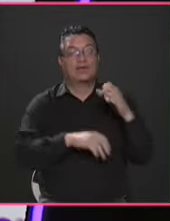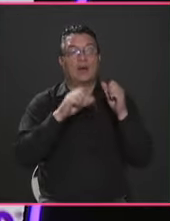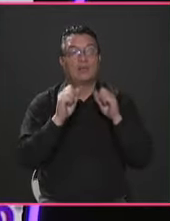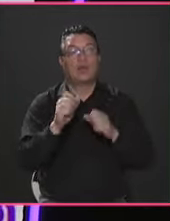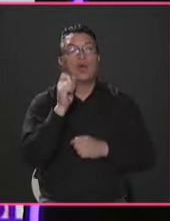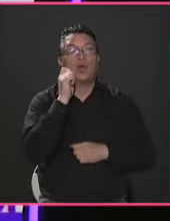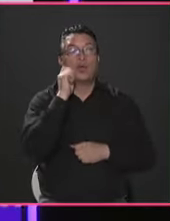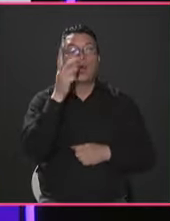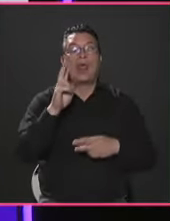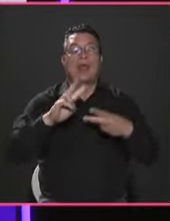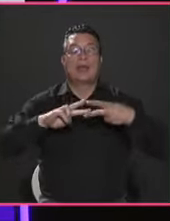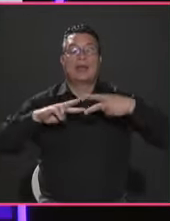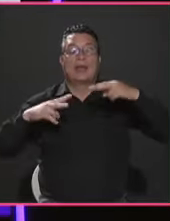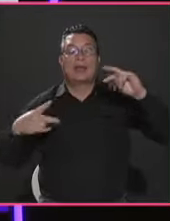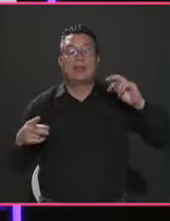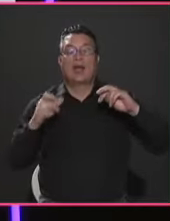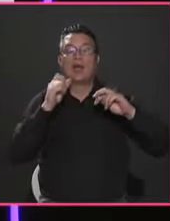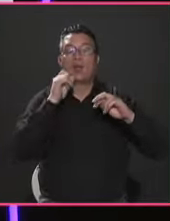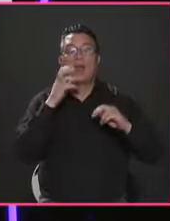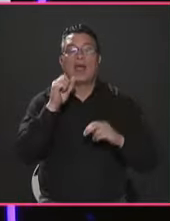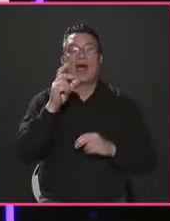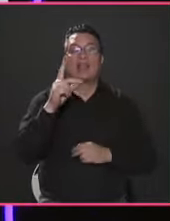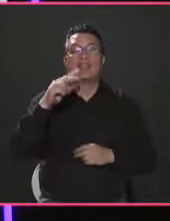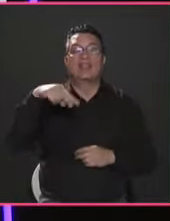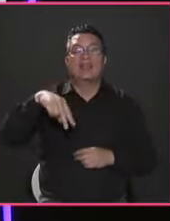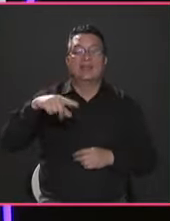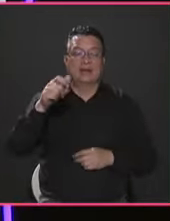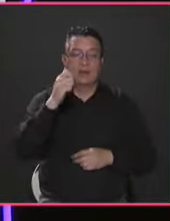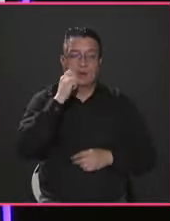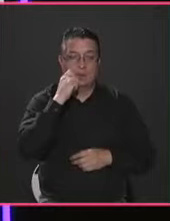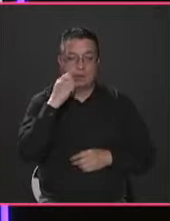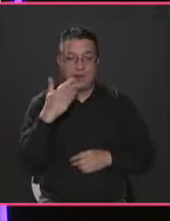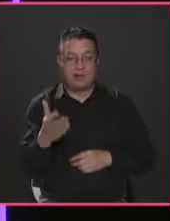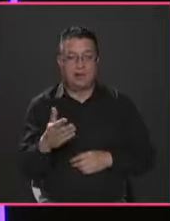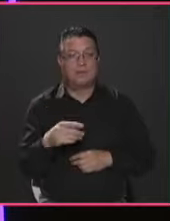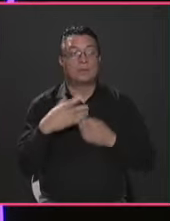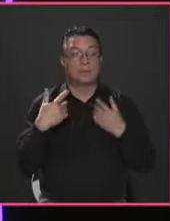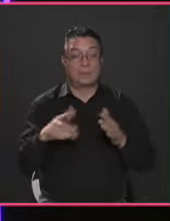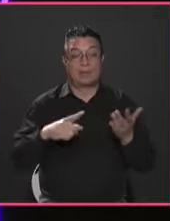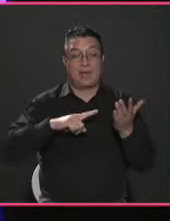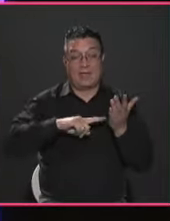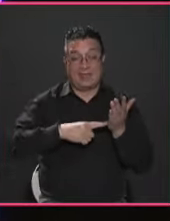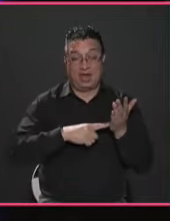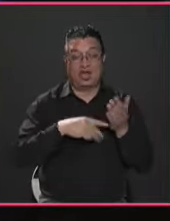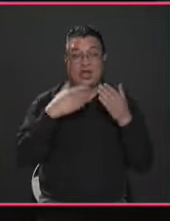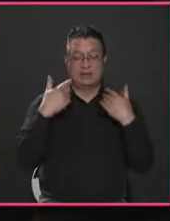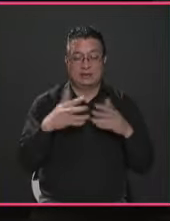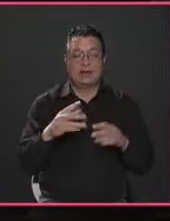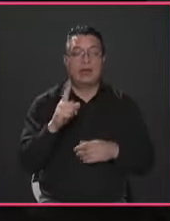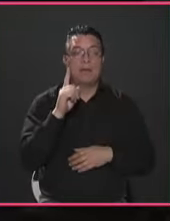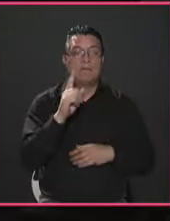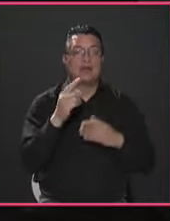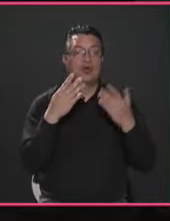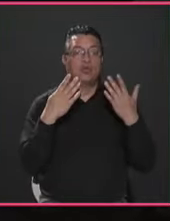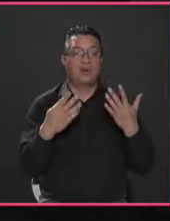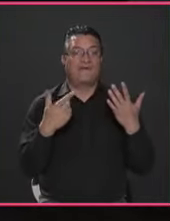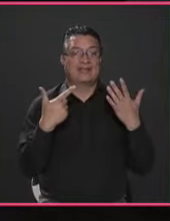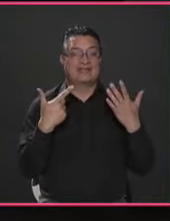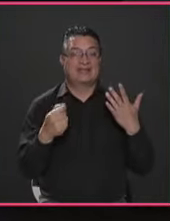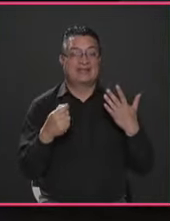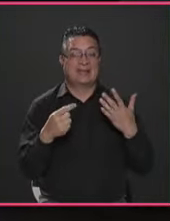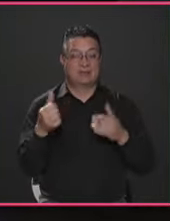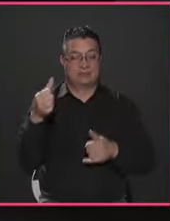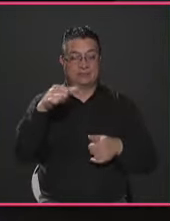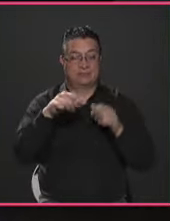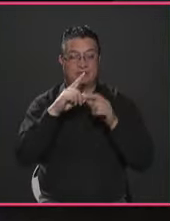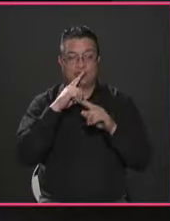la genética Cuál es la composición de ADN el ser humano se hizo con una tecnología que había sido creada el año 1970 por un científico